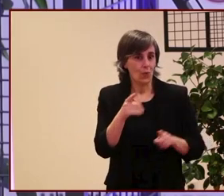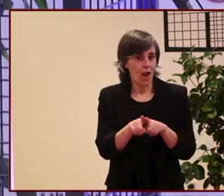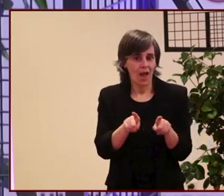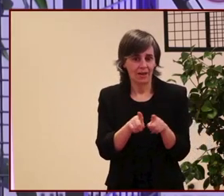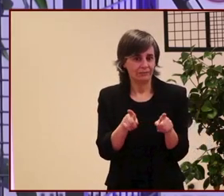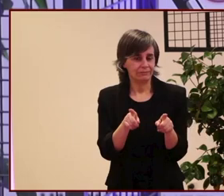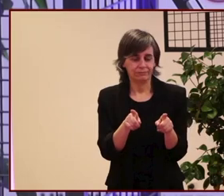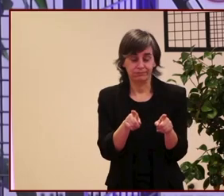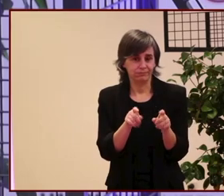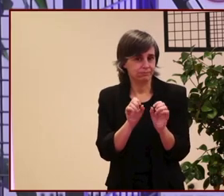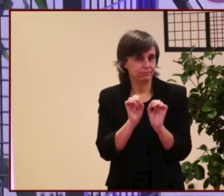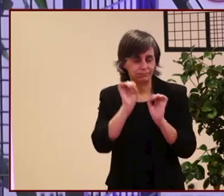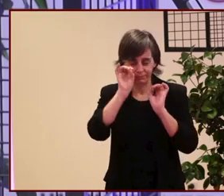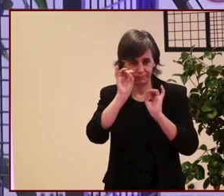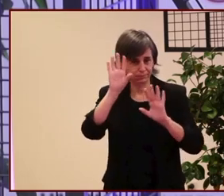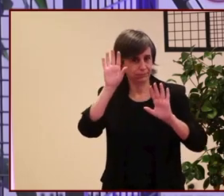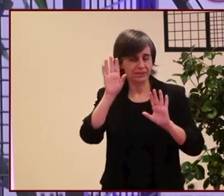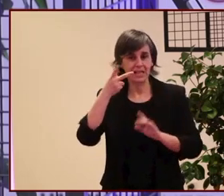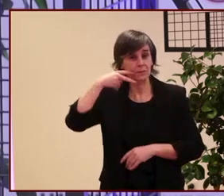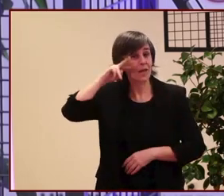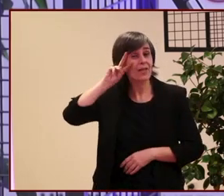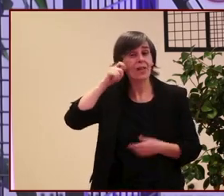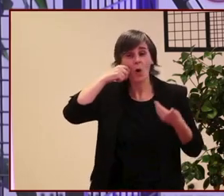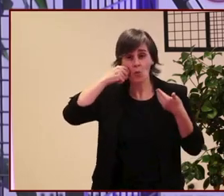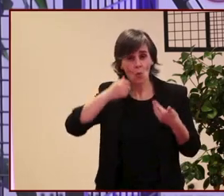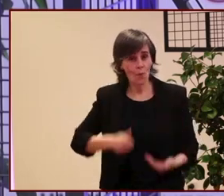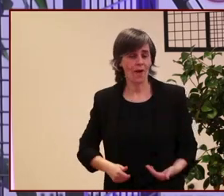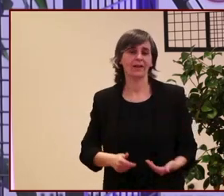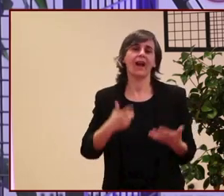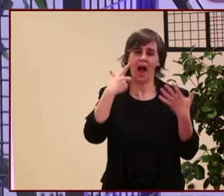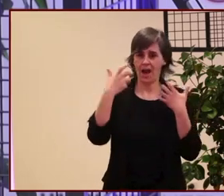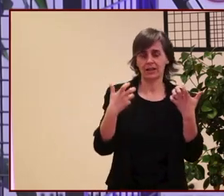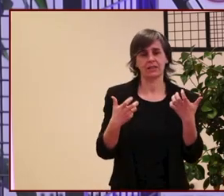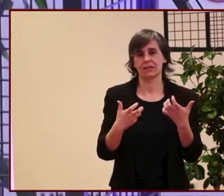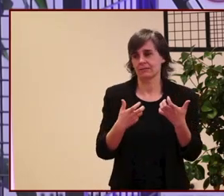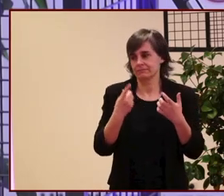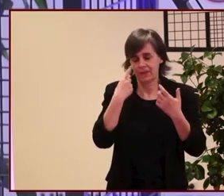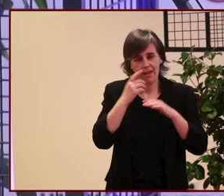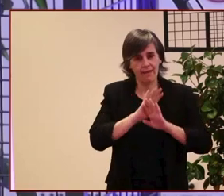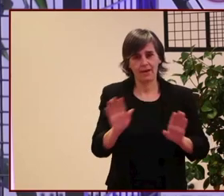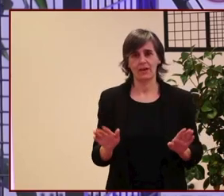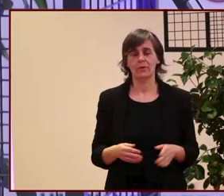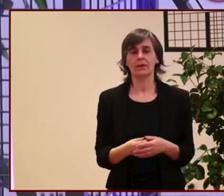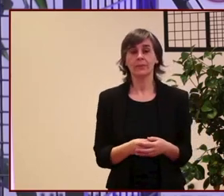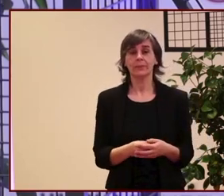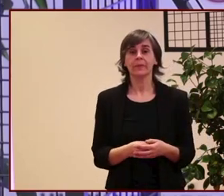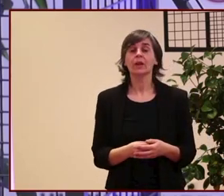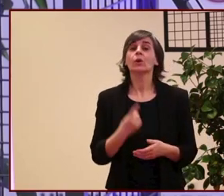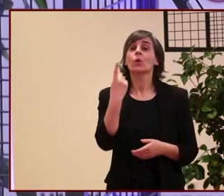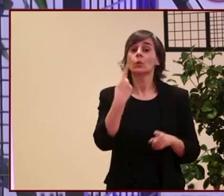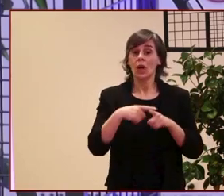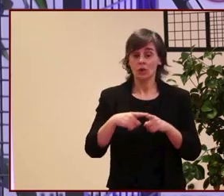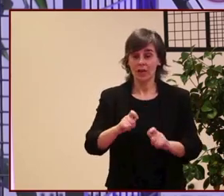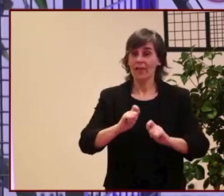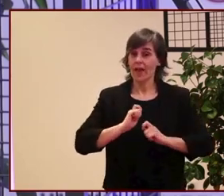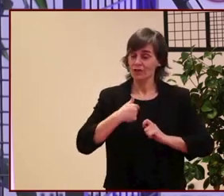cuanto a la experiencia como humana y como artista creo que una de las cosas que me honra más